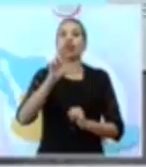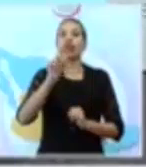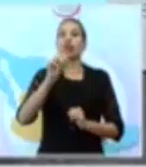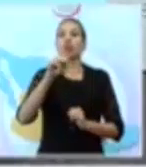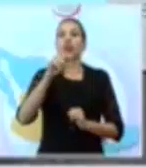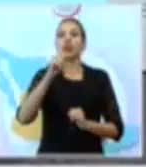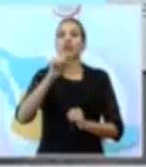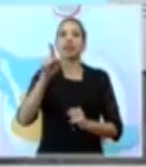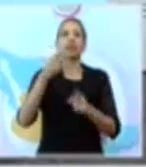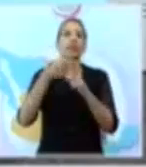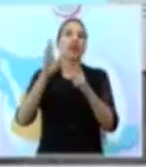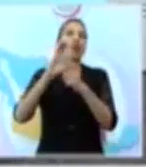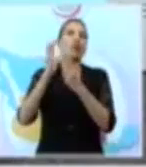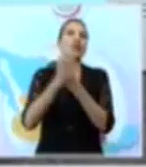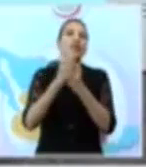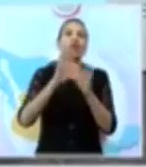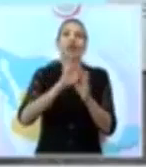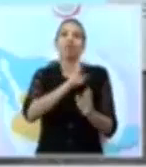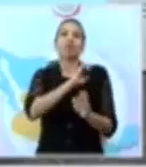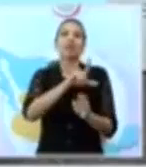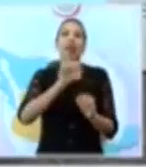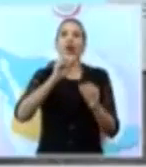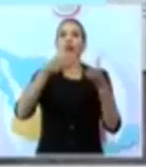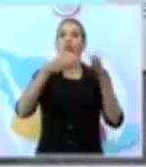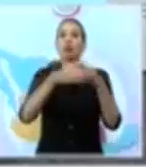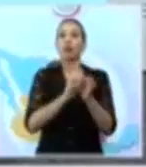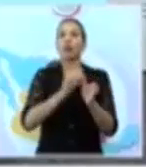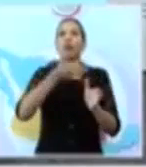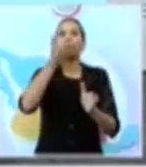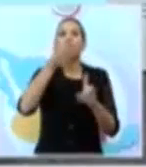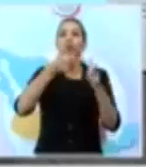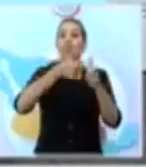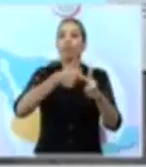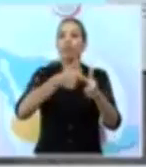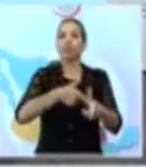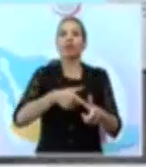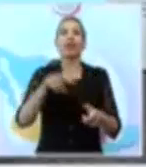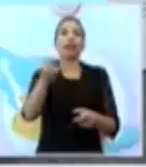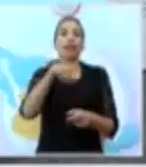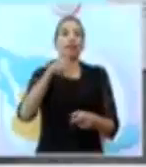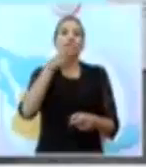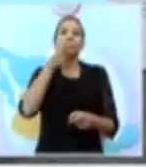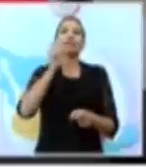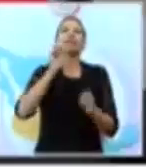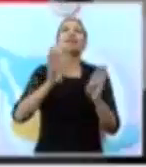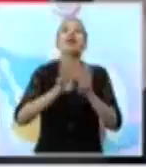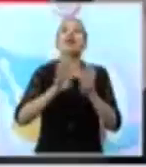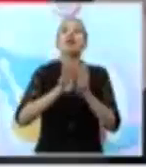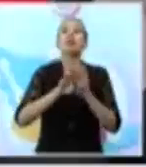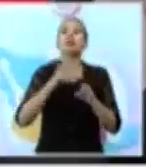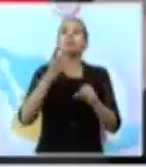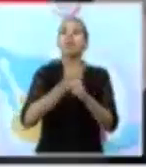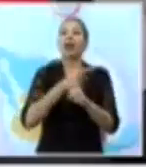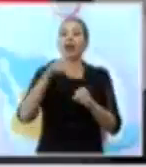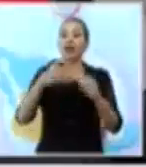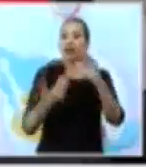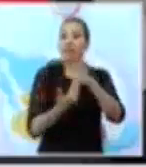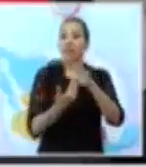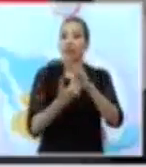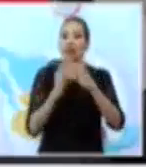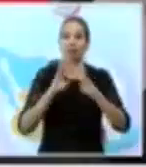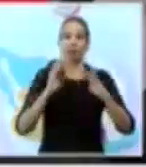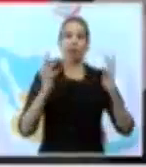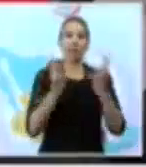comisiones ordinarias especiales, y es lo que también hay que destacar de lo que está ocurriendo en esta mesa